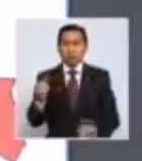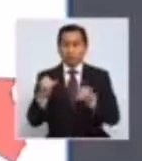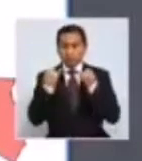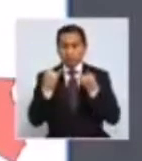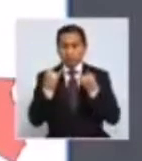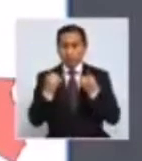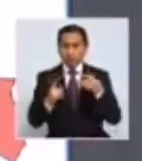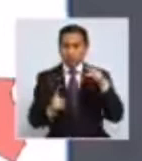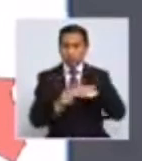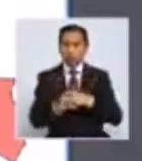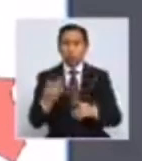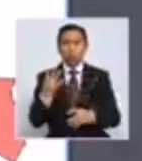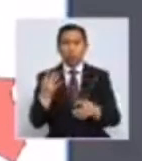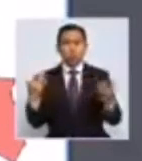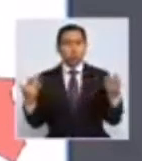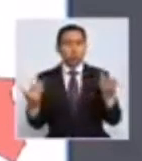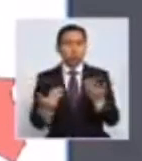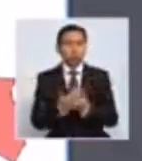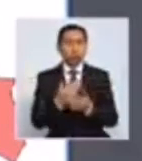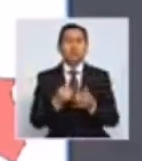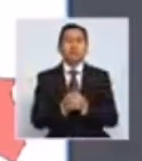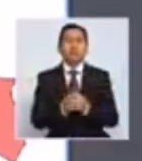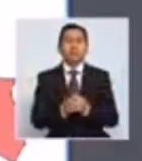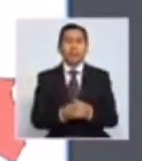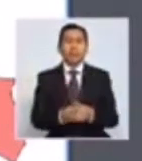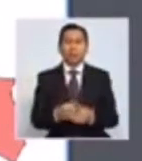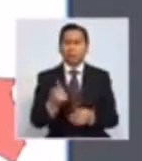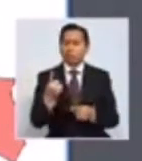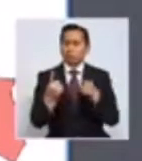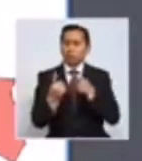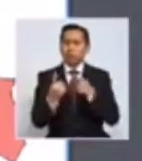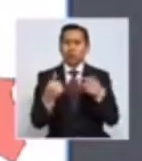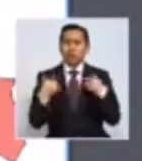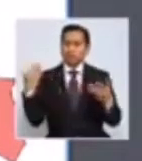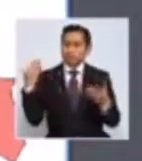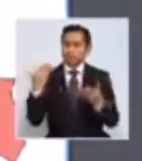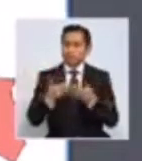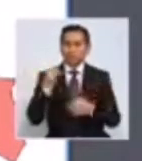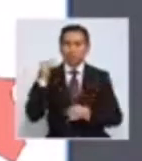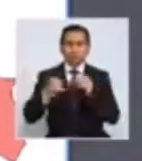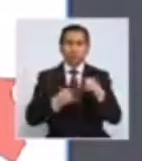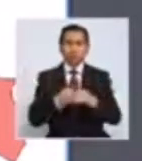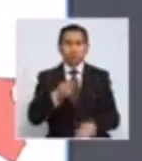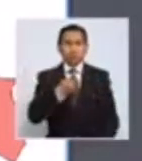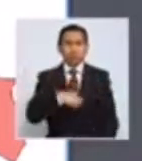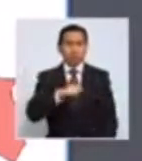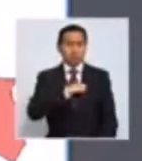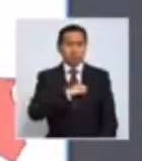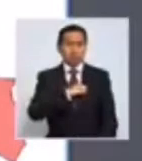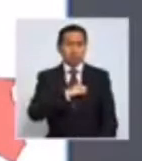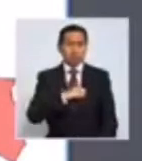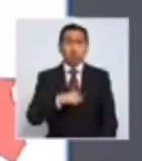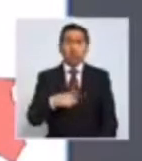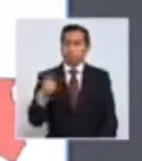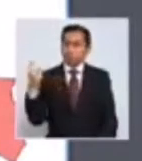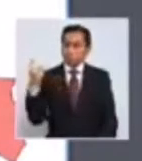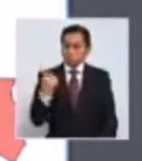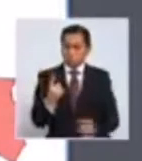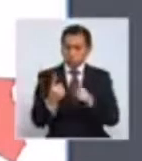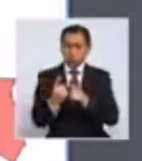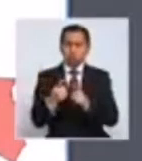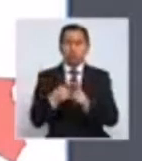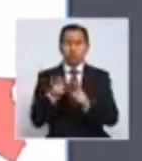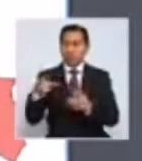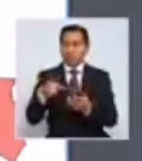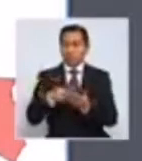cuatro nuevos casos uno de los cuales también es importado de españa otro de ellos es procedente del